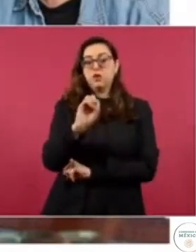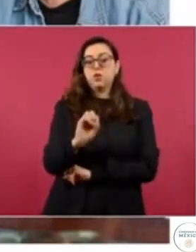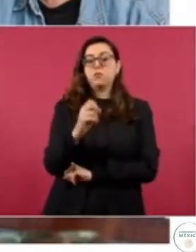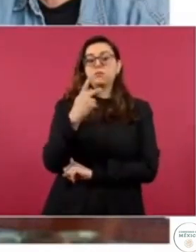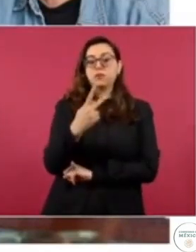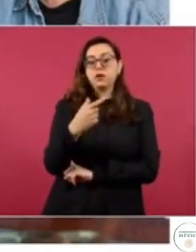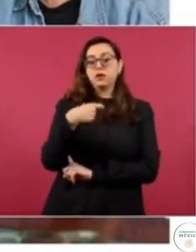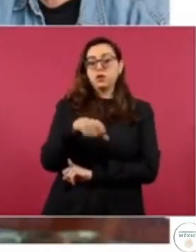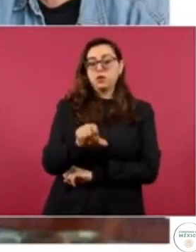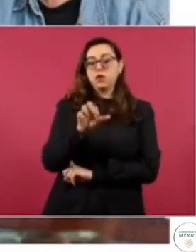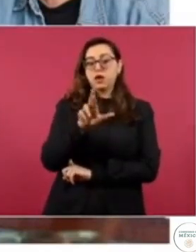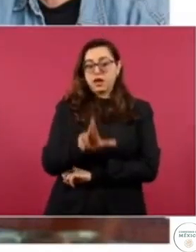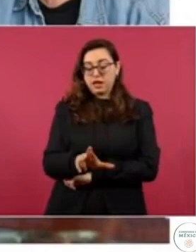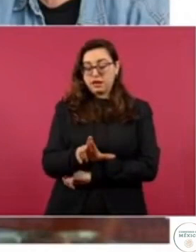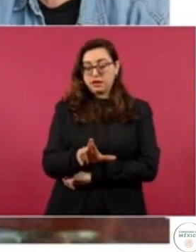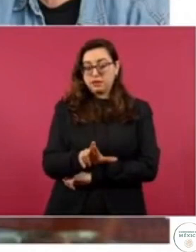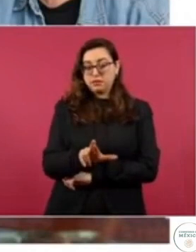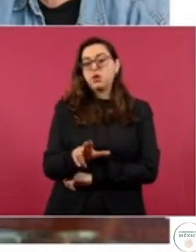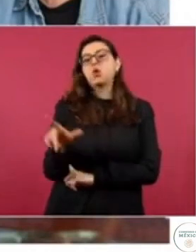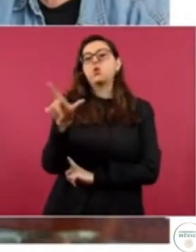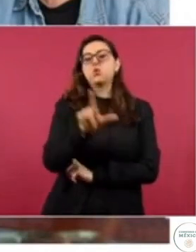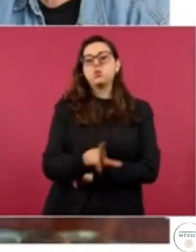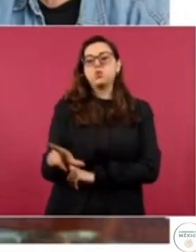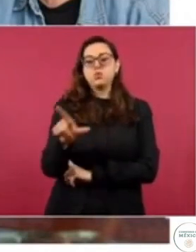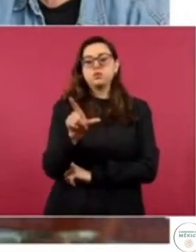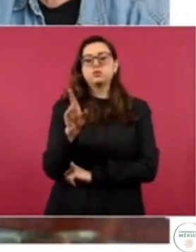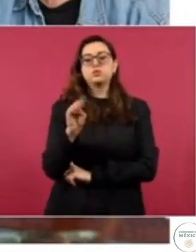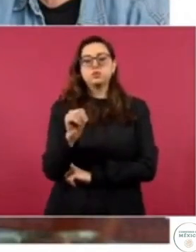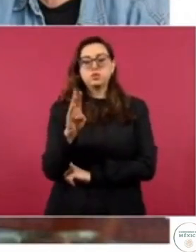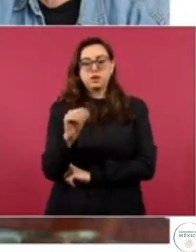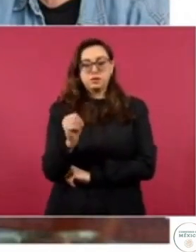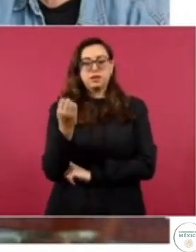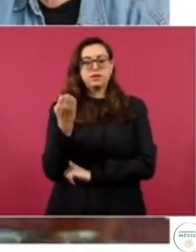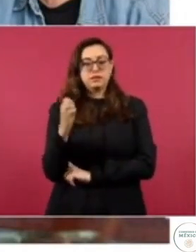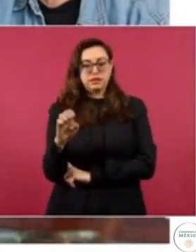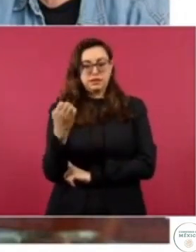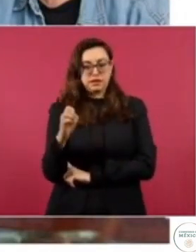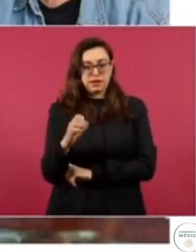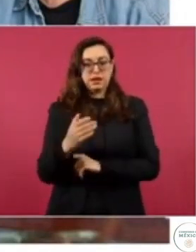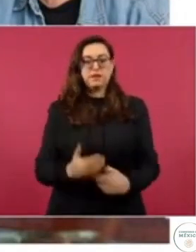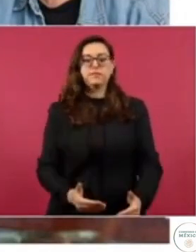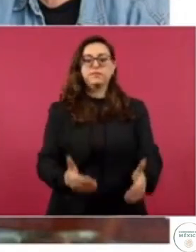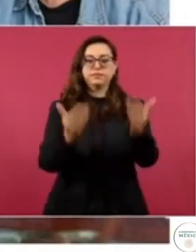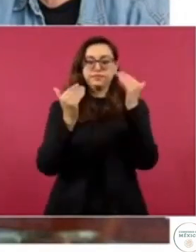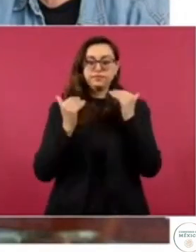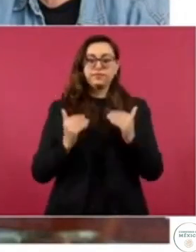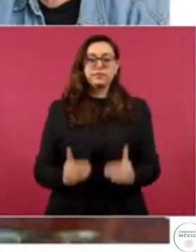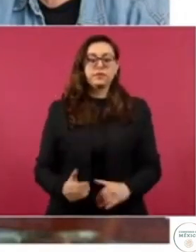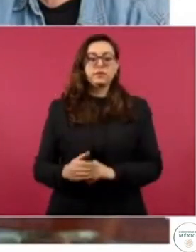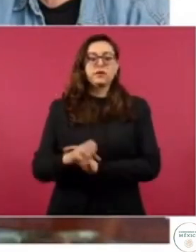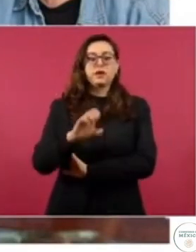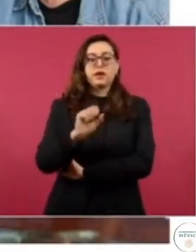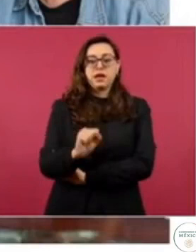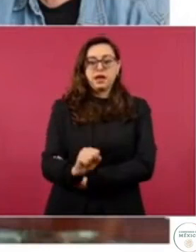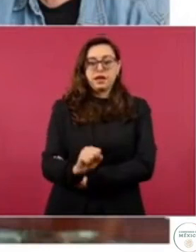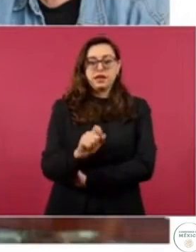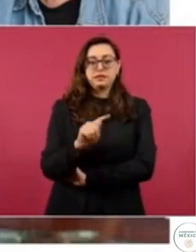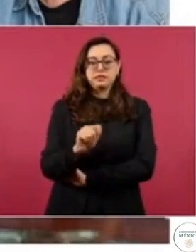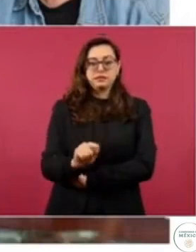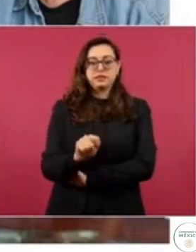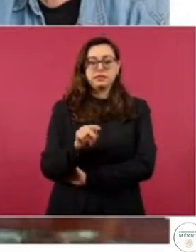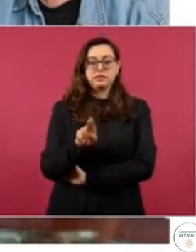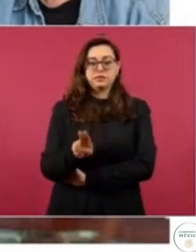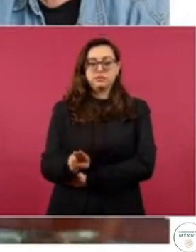O, P, Q y R el lunes 9. Y para quienes inicia su apellido con la letra